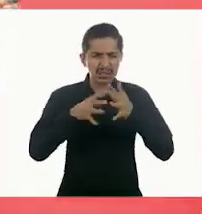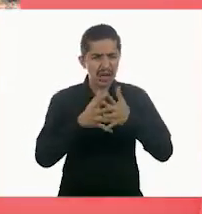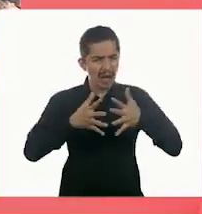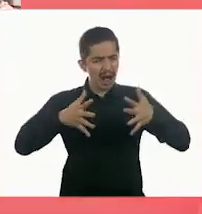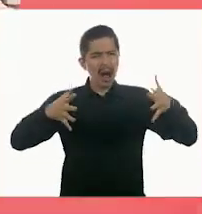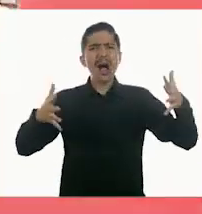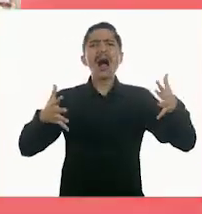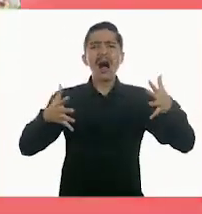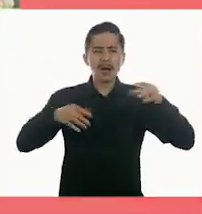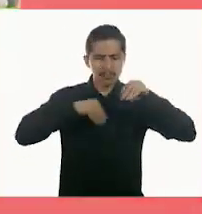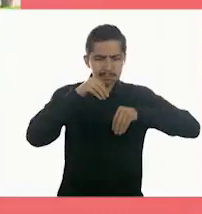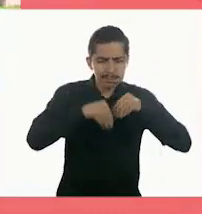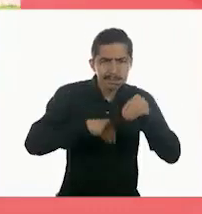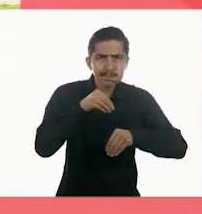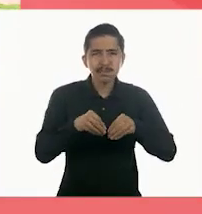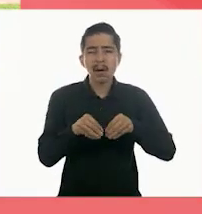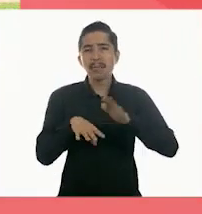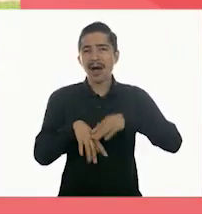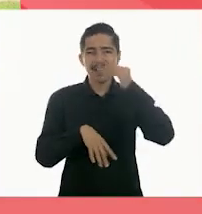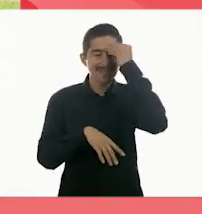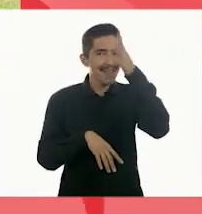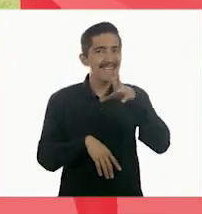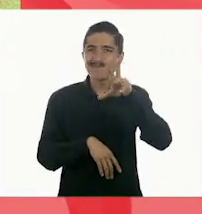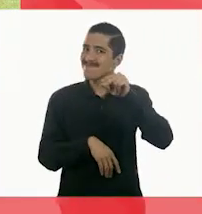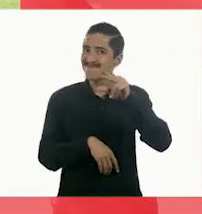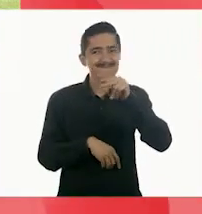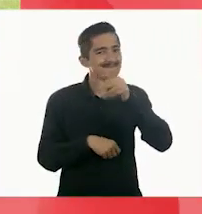una experiencia bucólica e inolvidable.